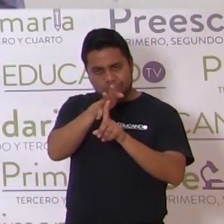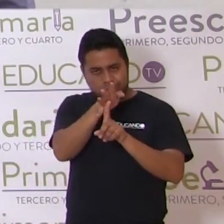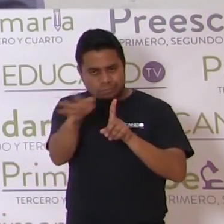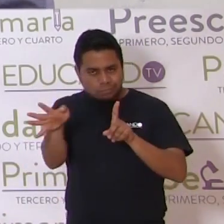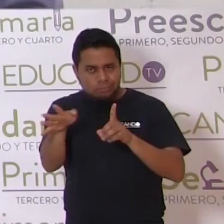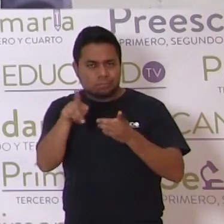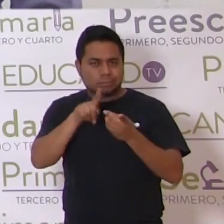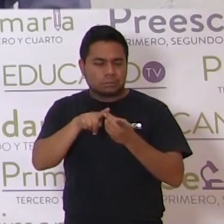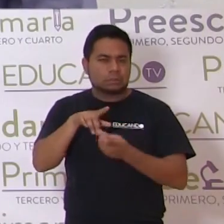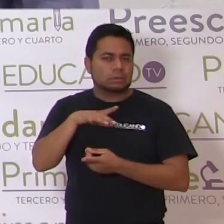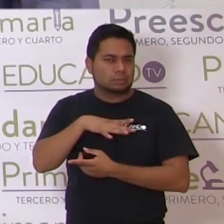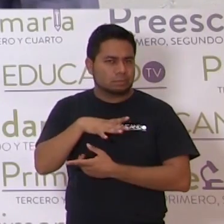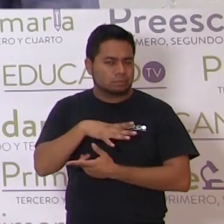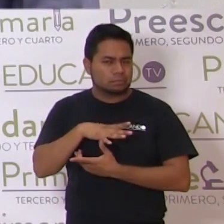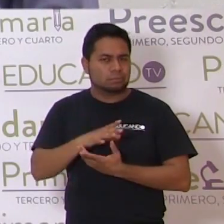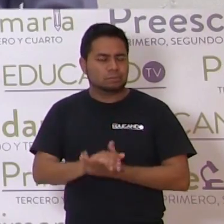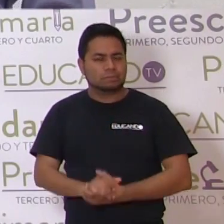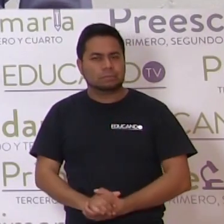diagrama?